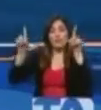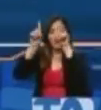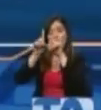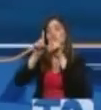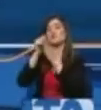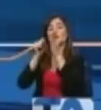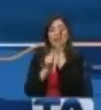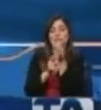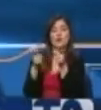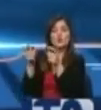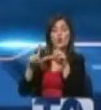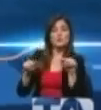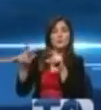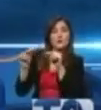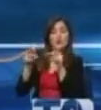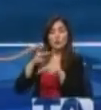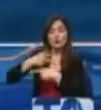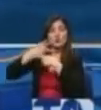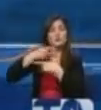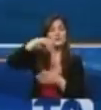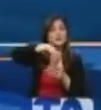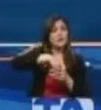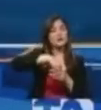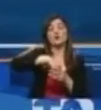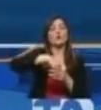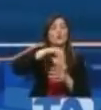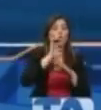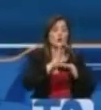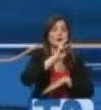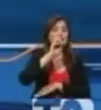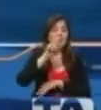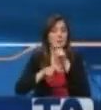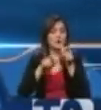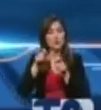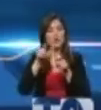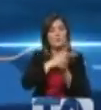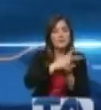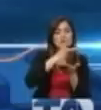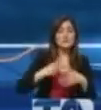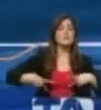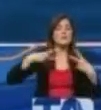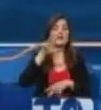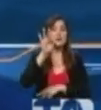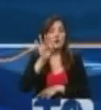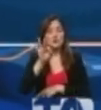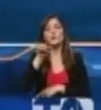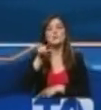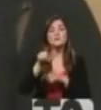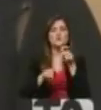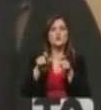país viven 60 mil personas como refugiadas, de las cuales 39 mil están en Pichincha, en su mayoría